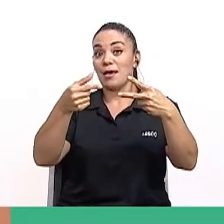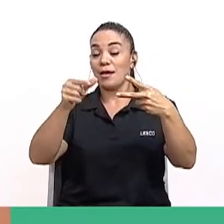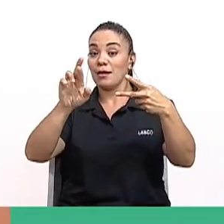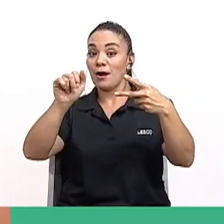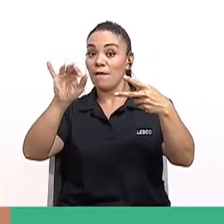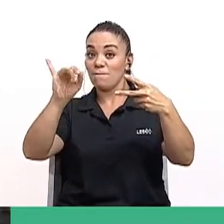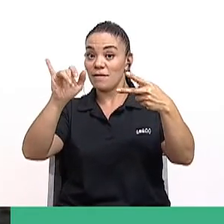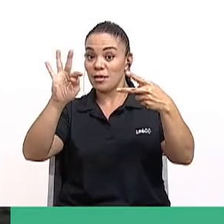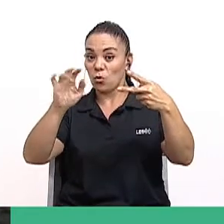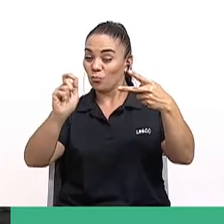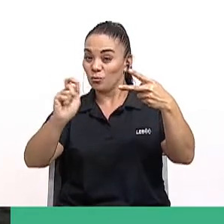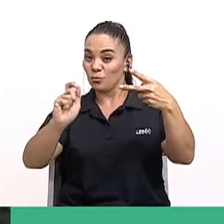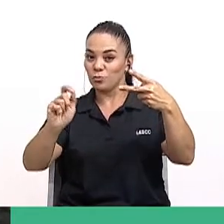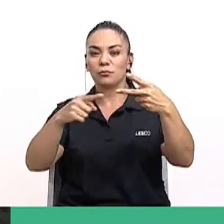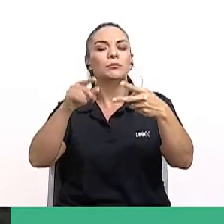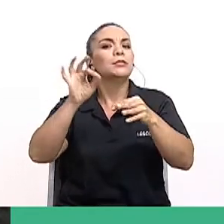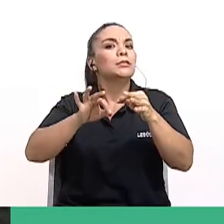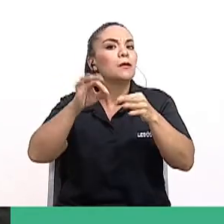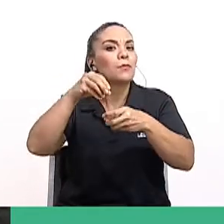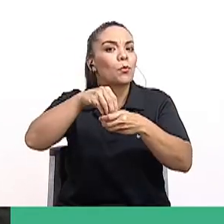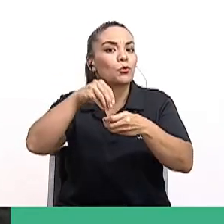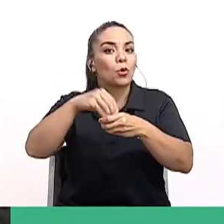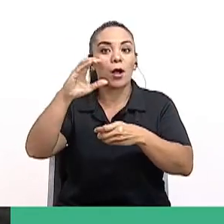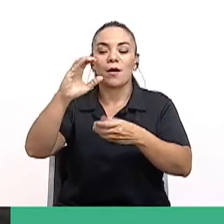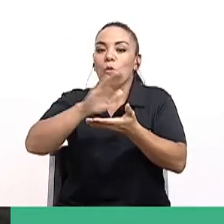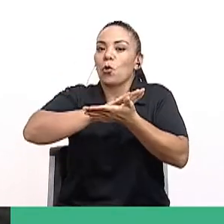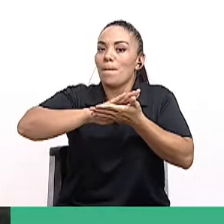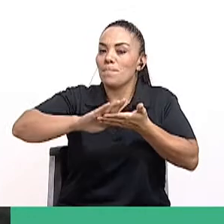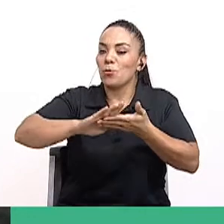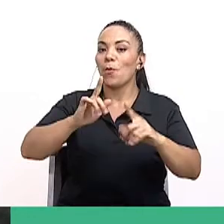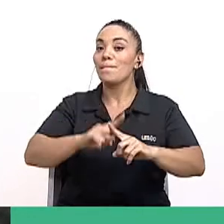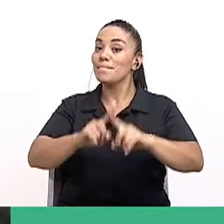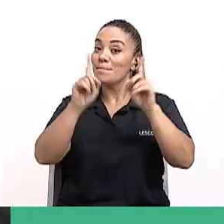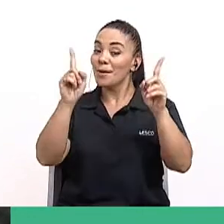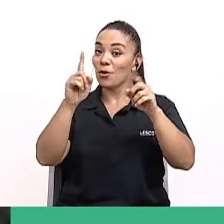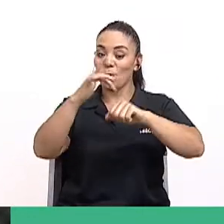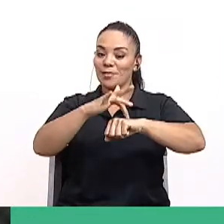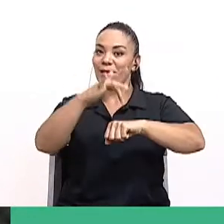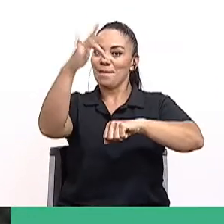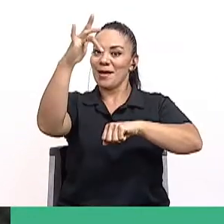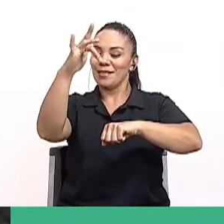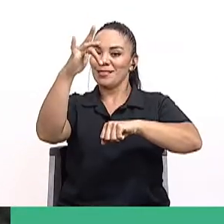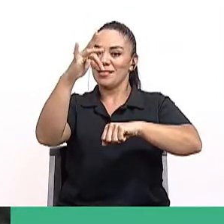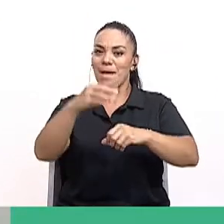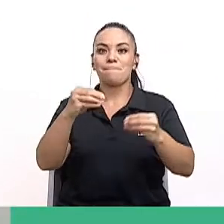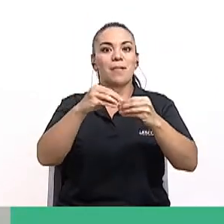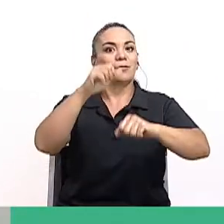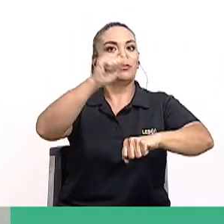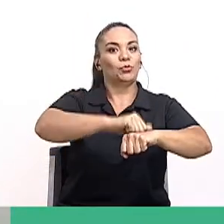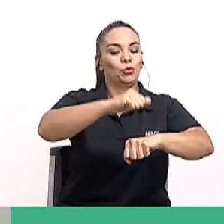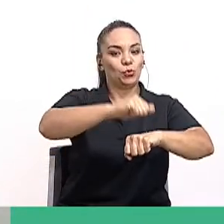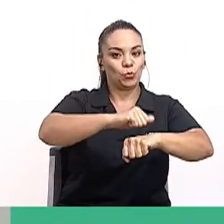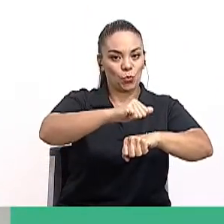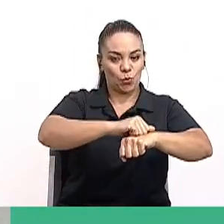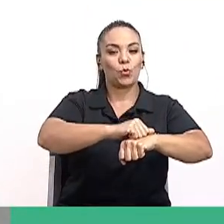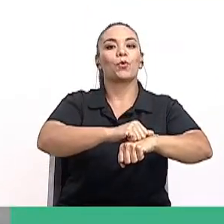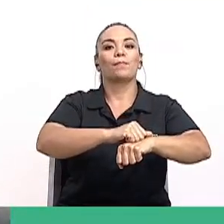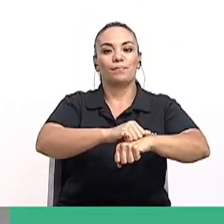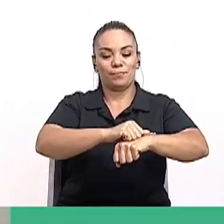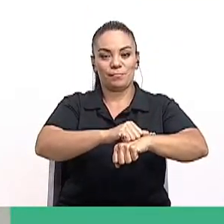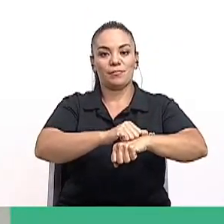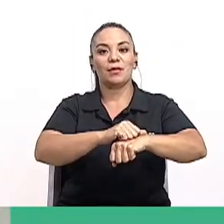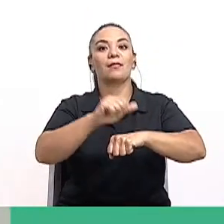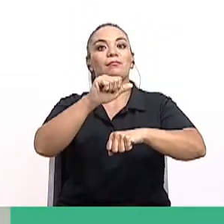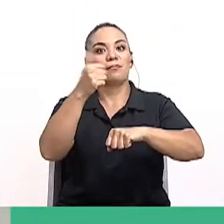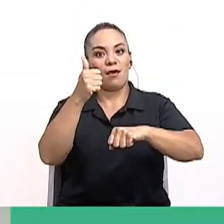composición química muy simple. Ambos son carbono puro. Sin embargo, el diamante es el mineral más duro conocido por el hombre, 10 en la escala